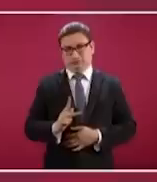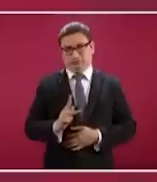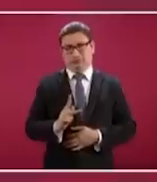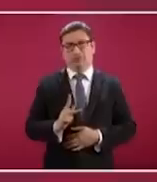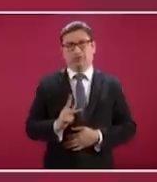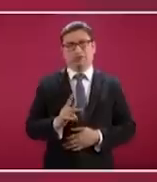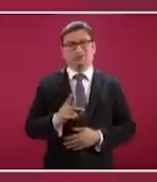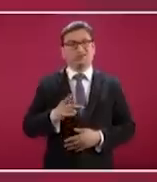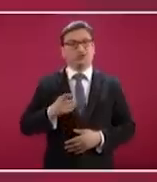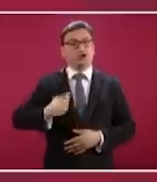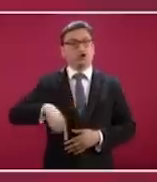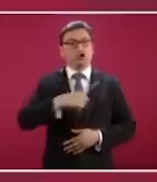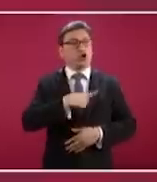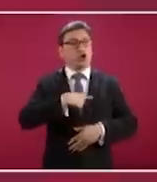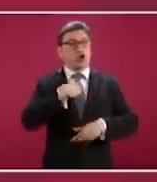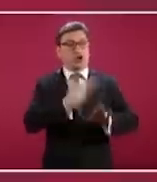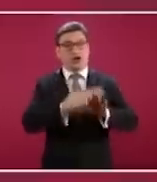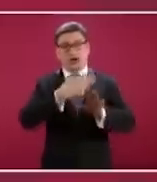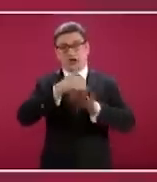y no se rompió un vidrio.